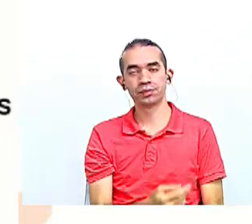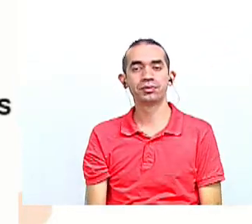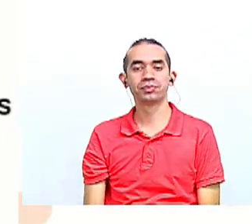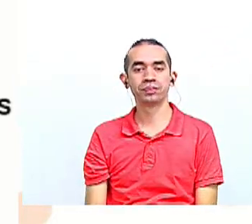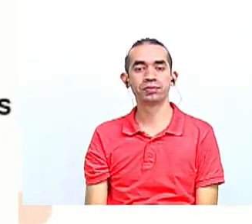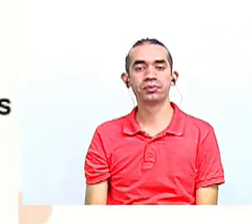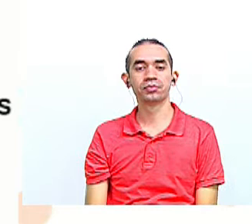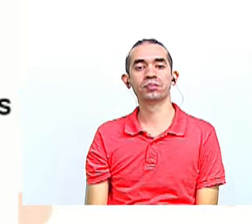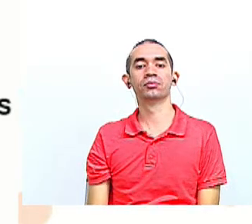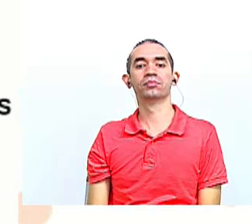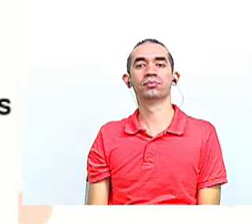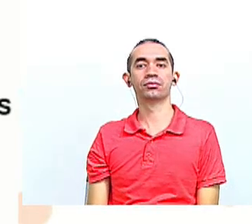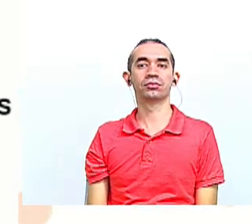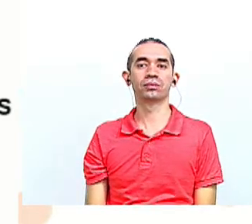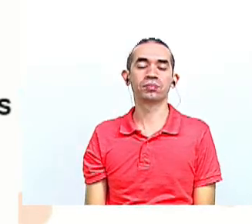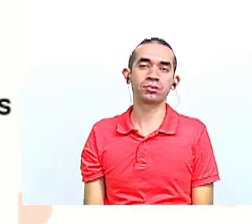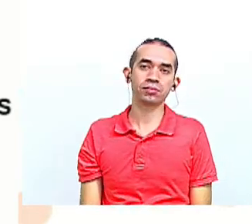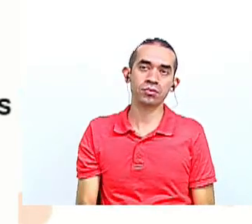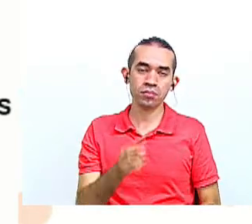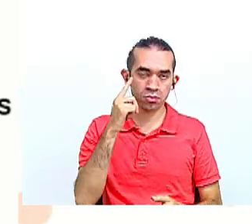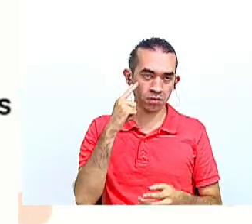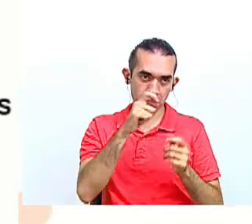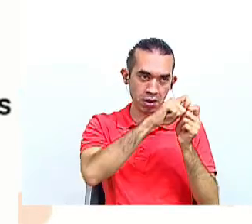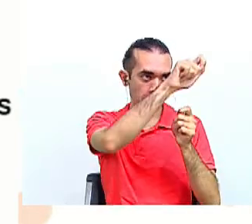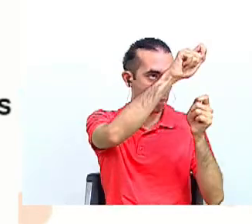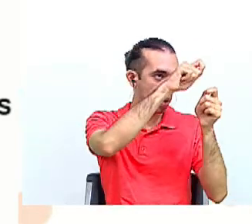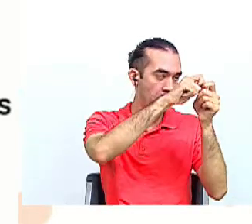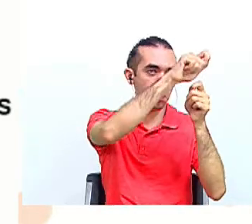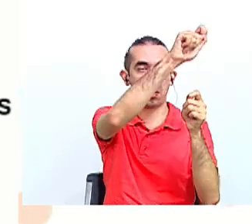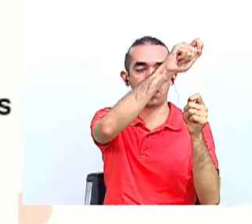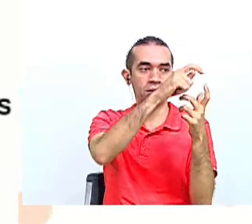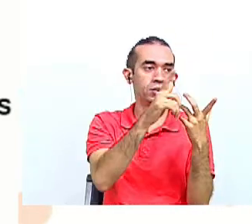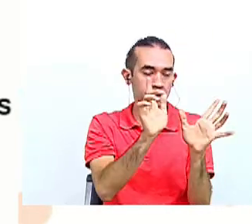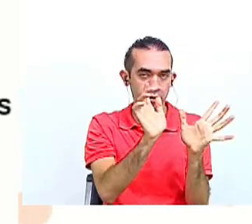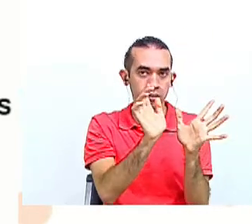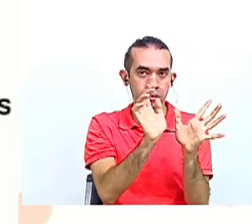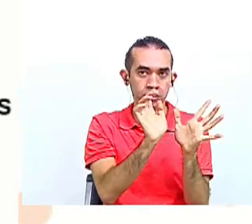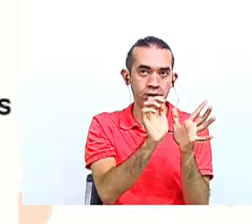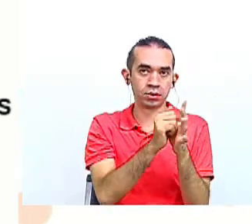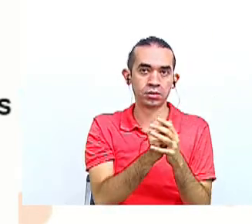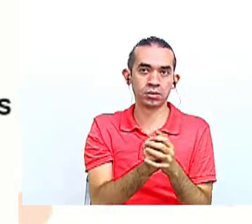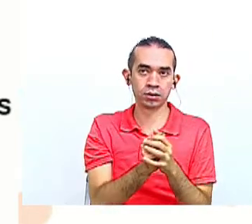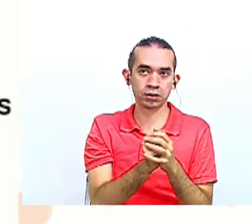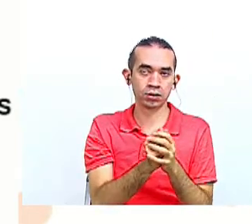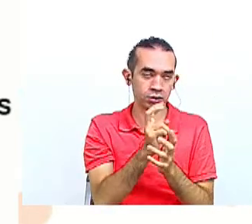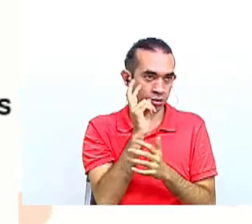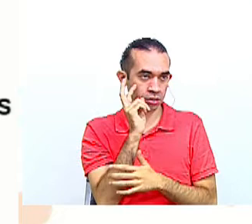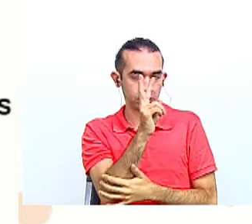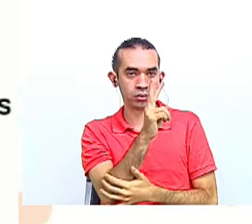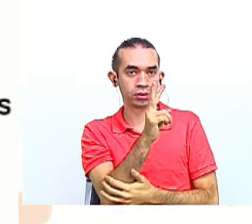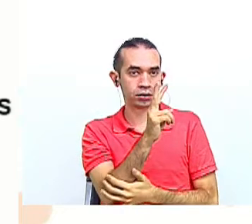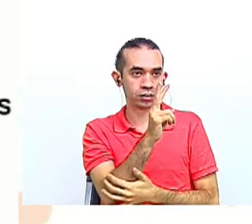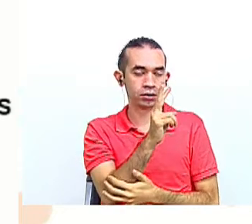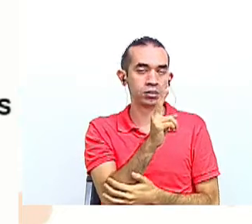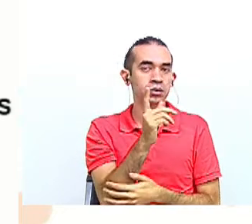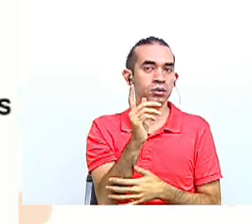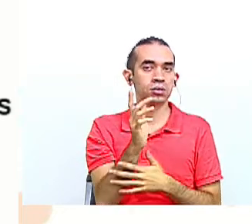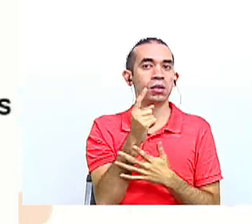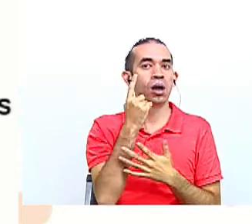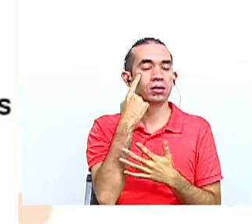si comparamos esas medidas de los lados y observamos que el